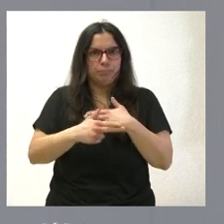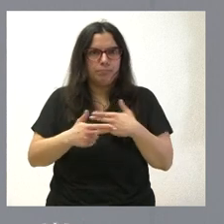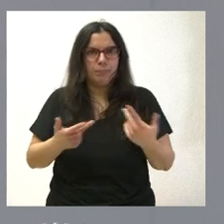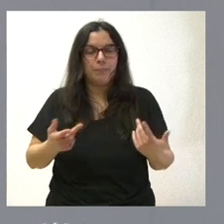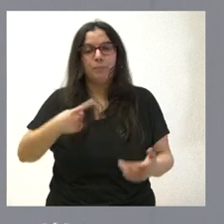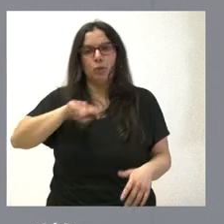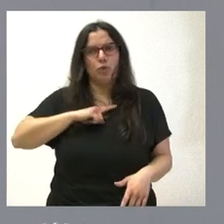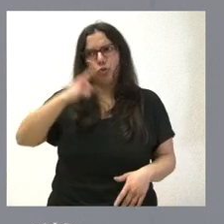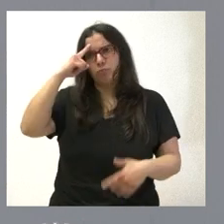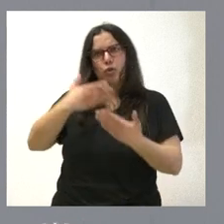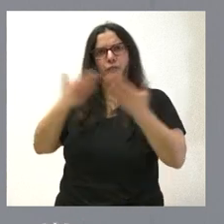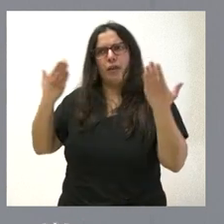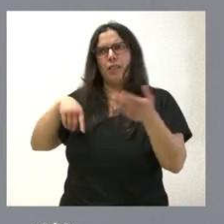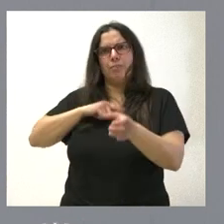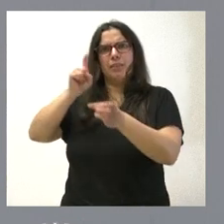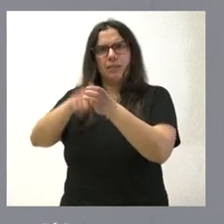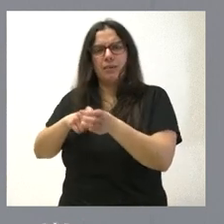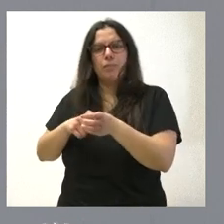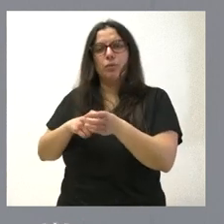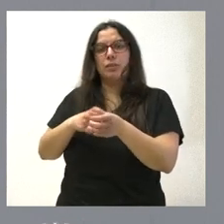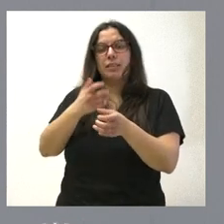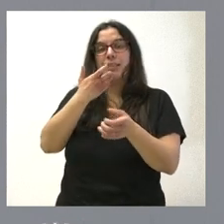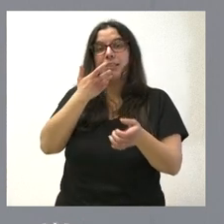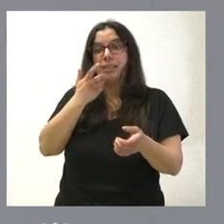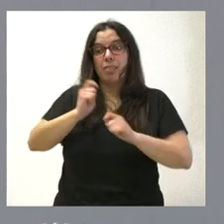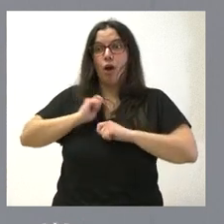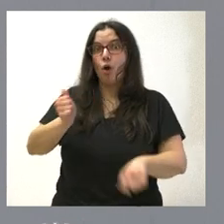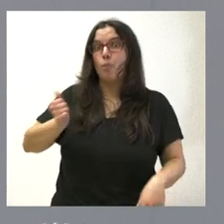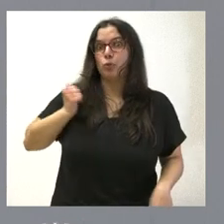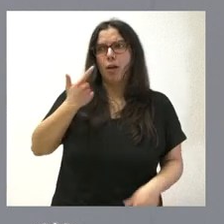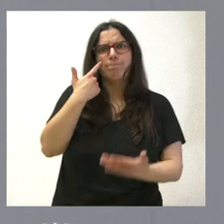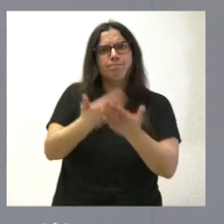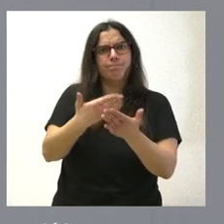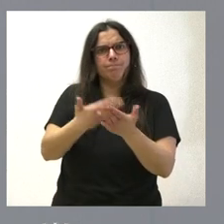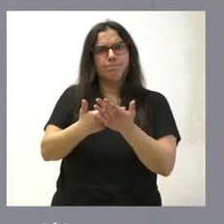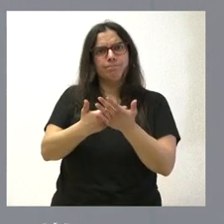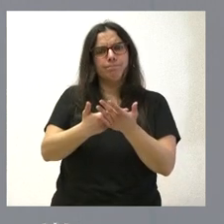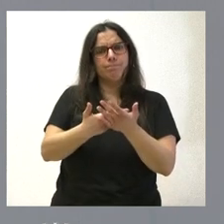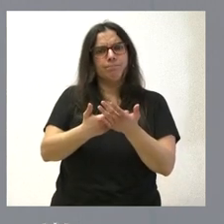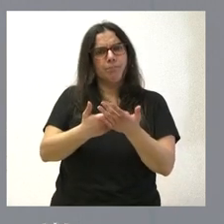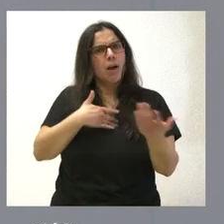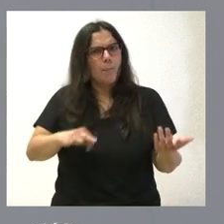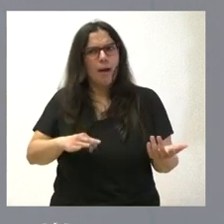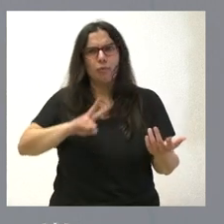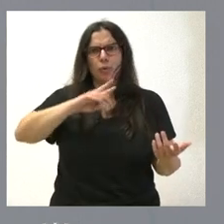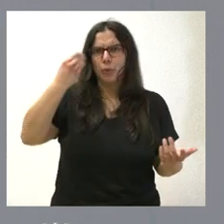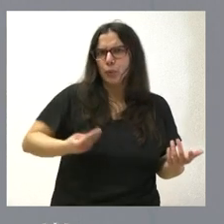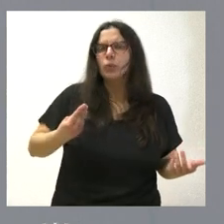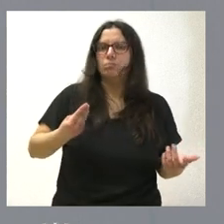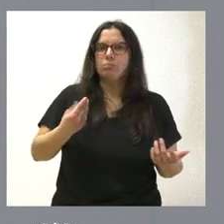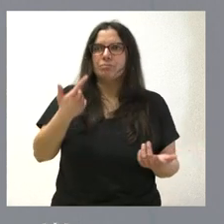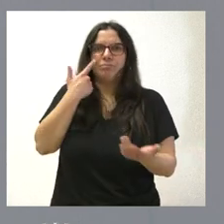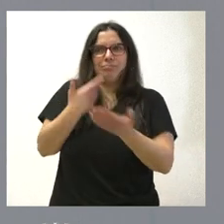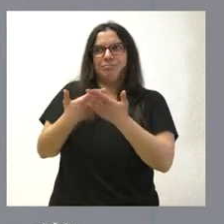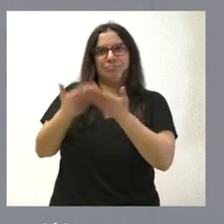creemos y en el que hemos participado y en el que cuando se nos ha dado la oportunidad de demostrar lo que hemos sido capaces de valer lo hemos valido y por tanto